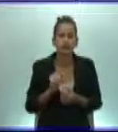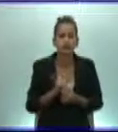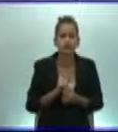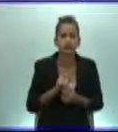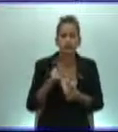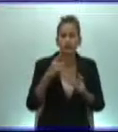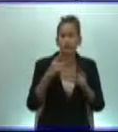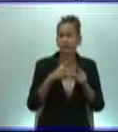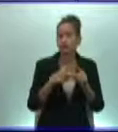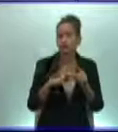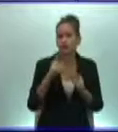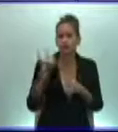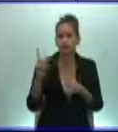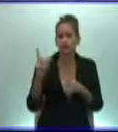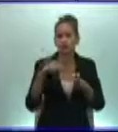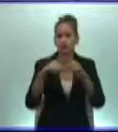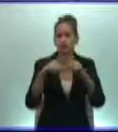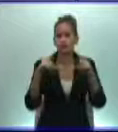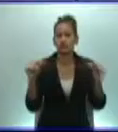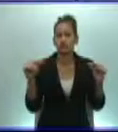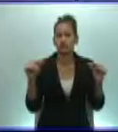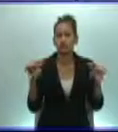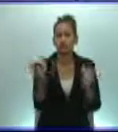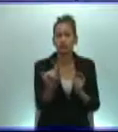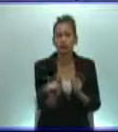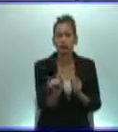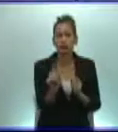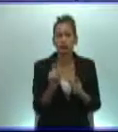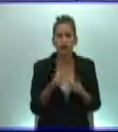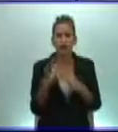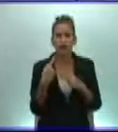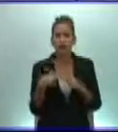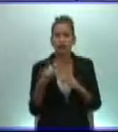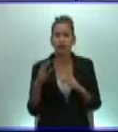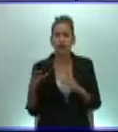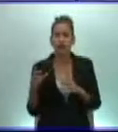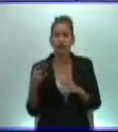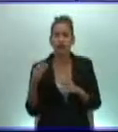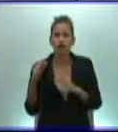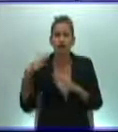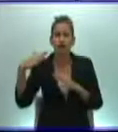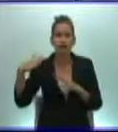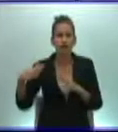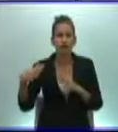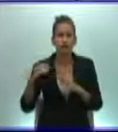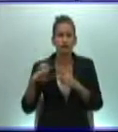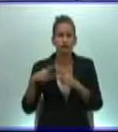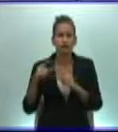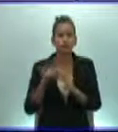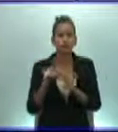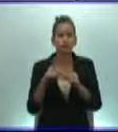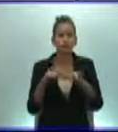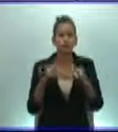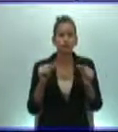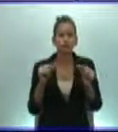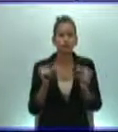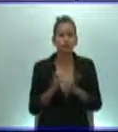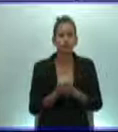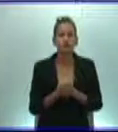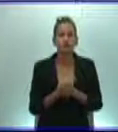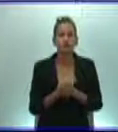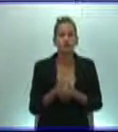en este triángulo sea igual al otro lado del otro triángulo. Estamos hablando del lado